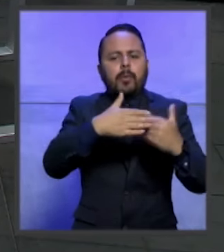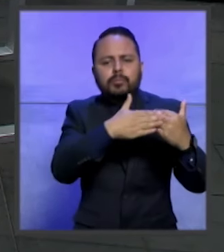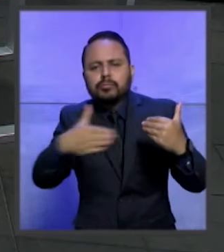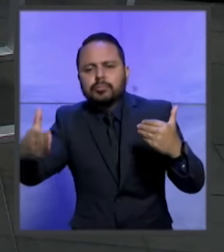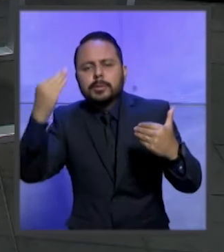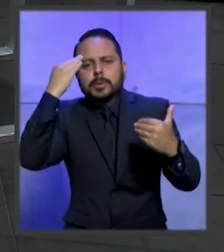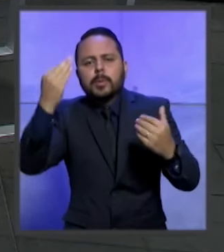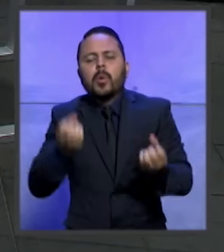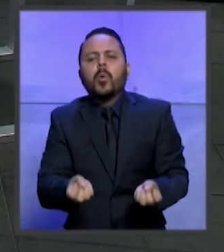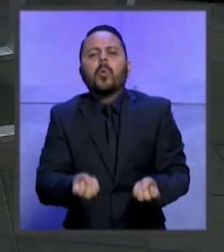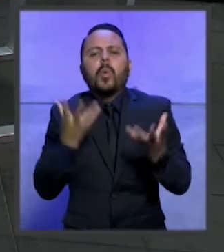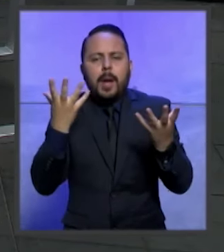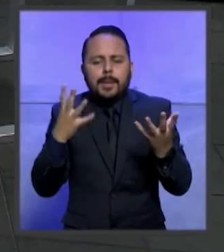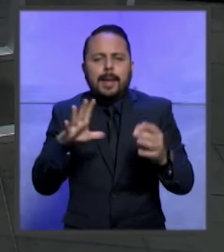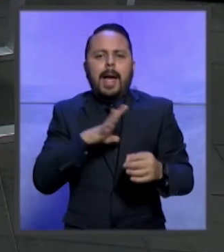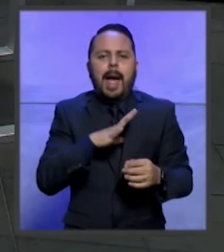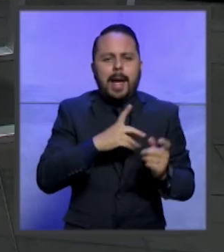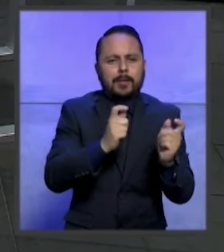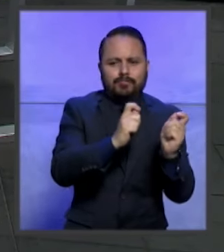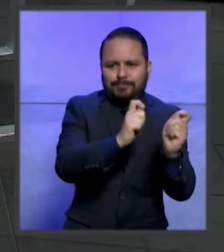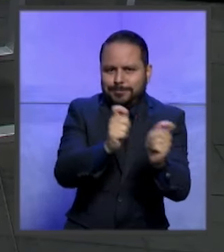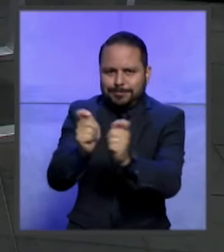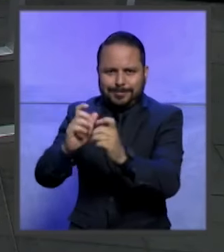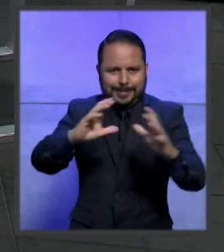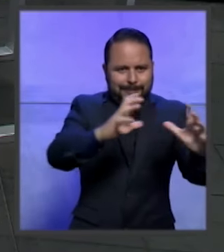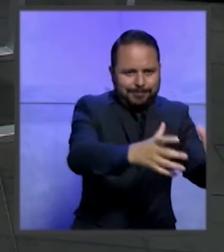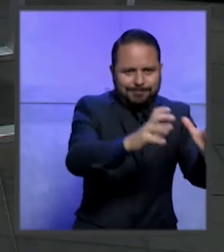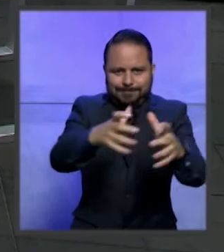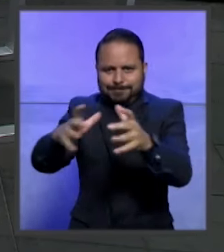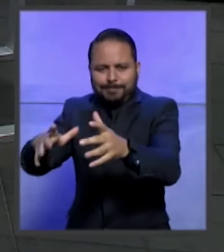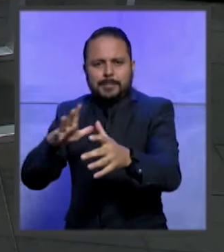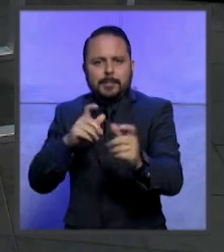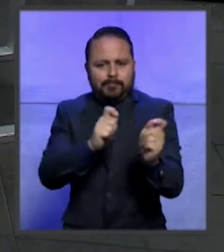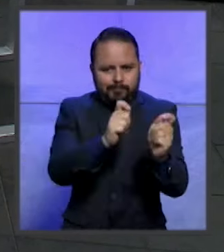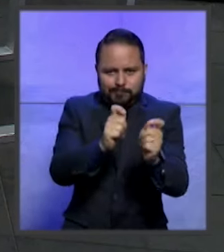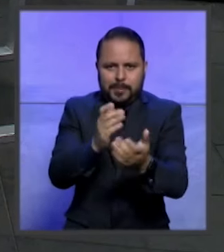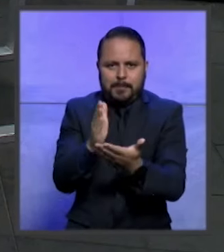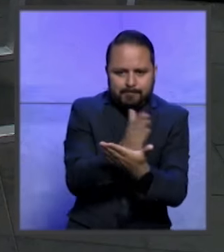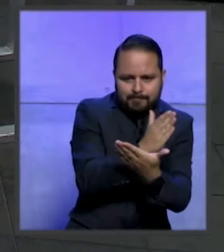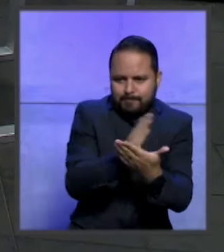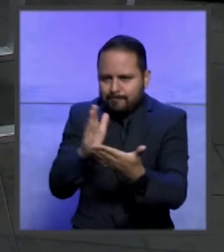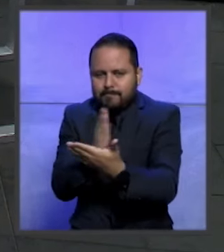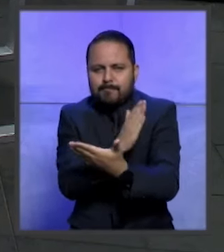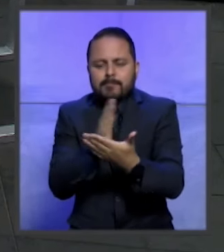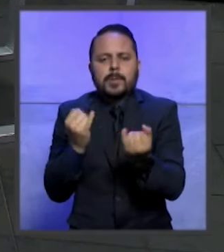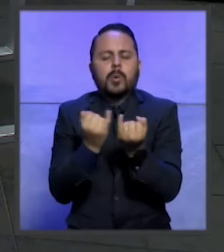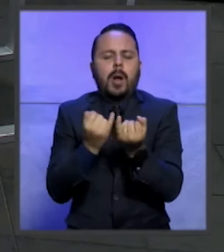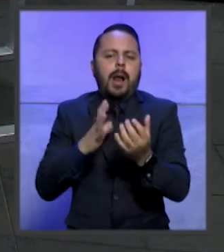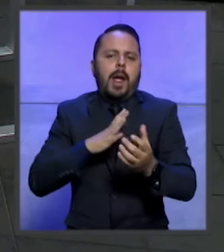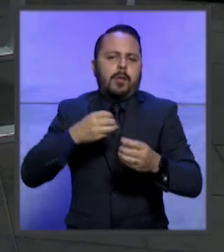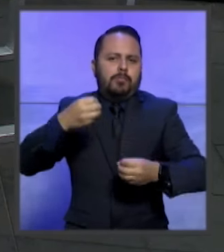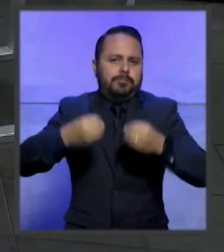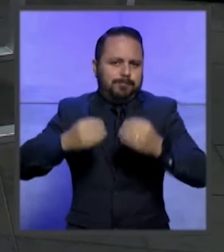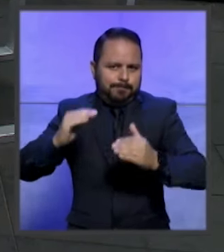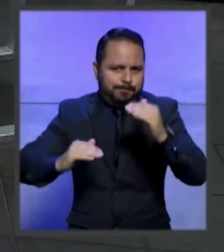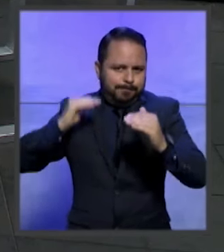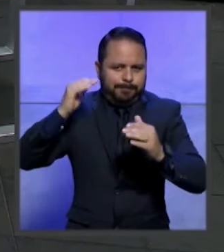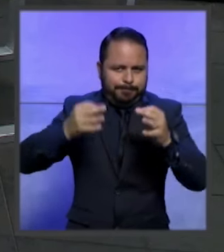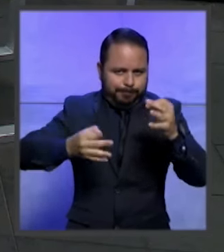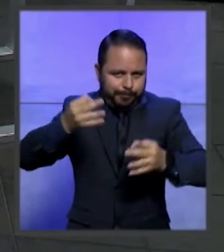de los mismos la distribución de las cargas entre las distintas ponencias de las magistraturas de las